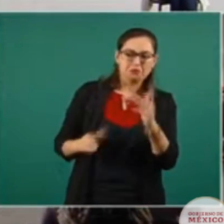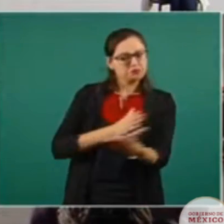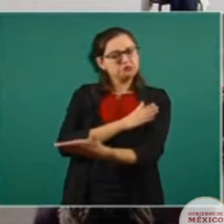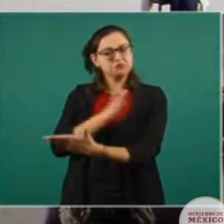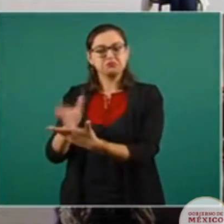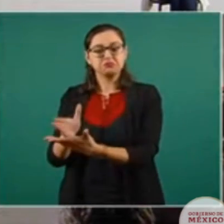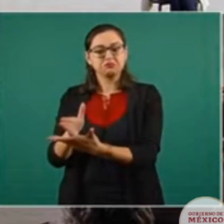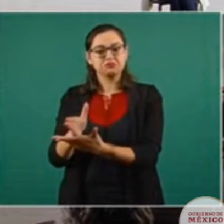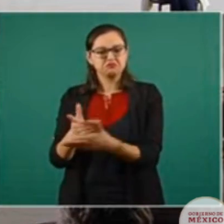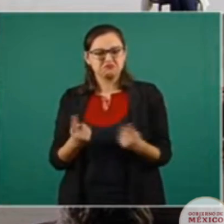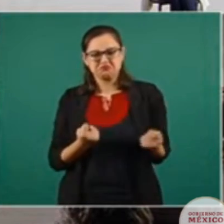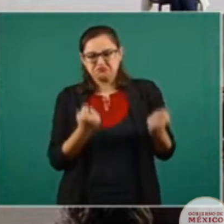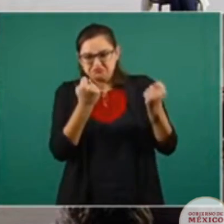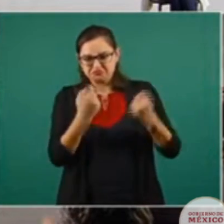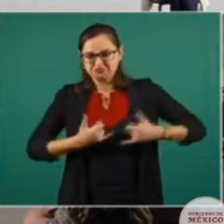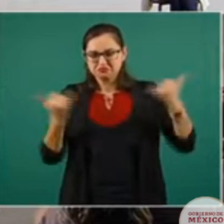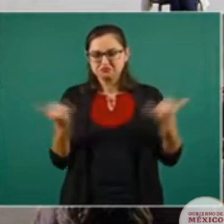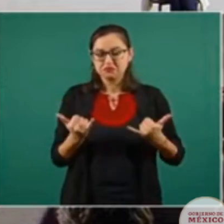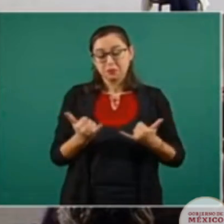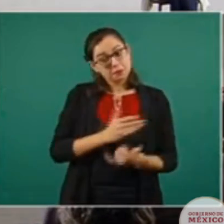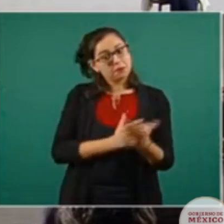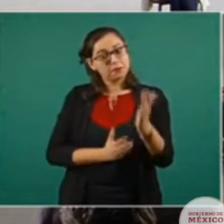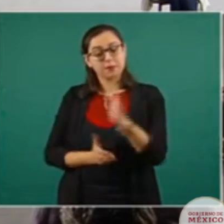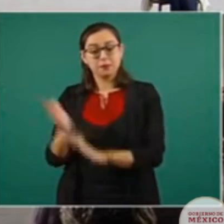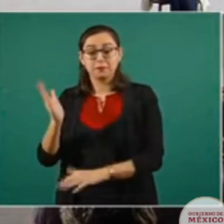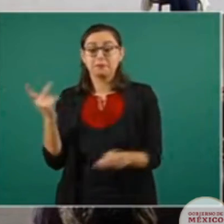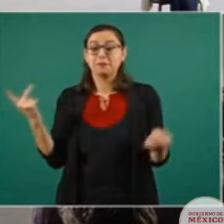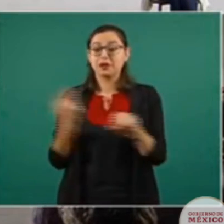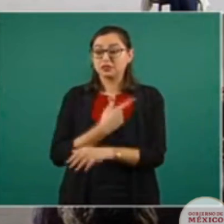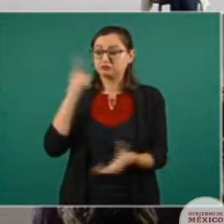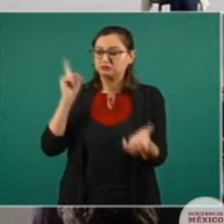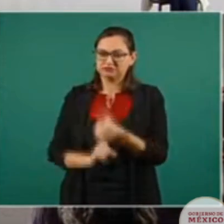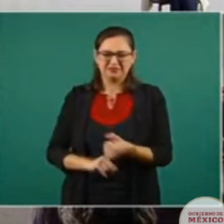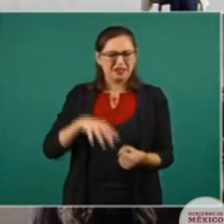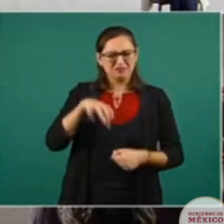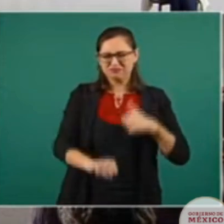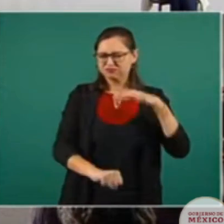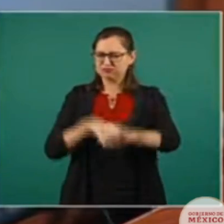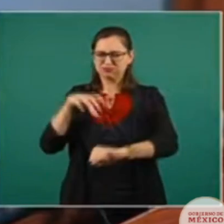Y la conquista se realizó mediante innumerables crímenes y atropellos.